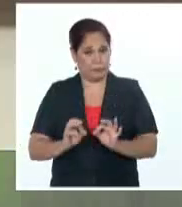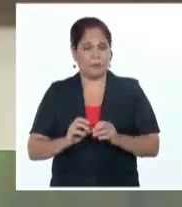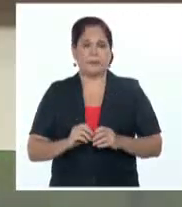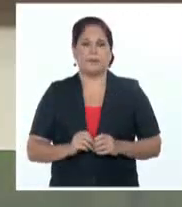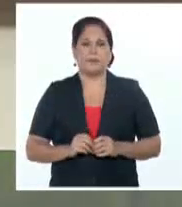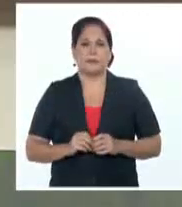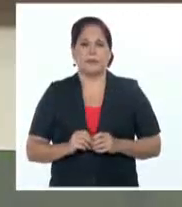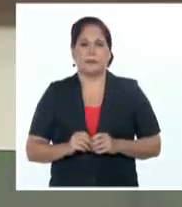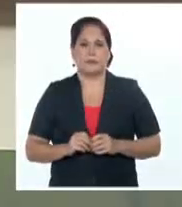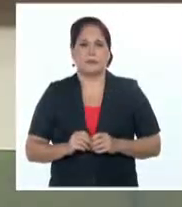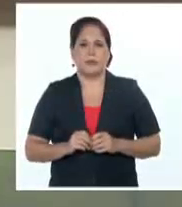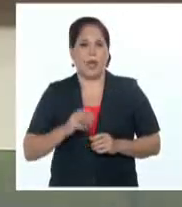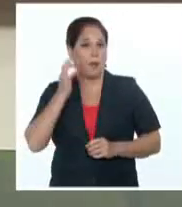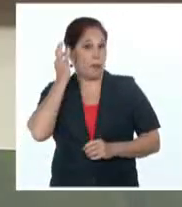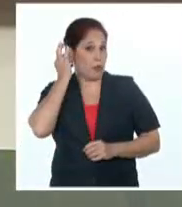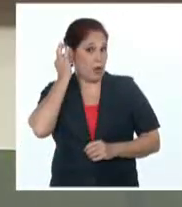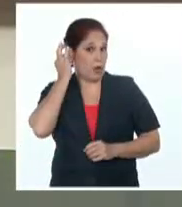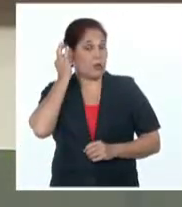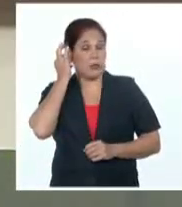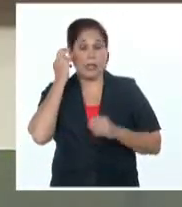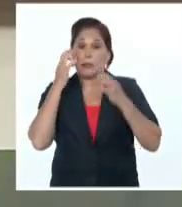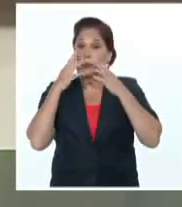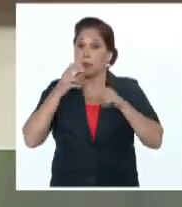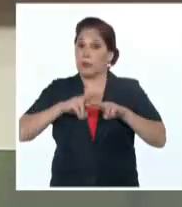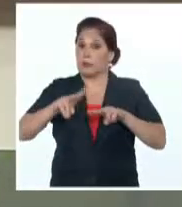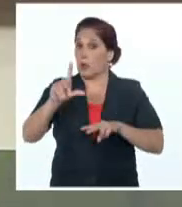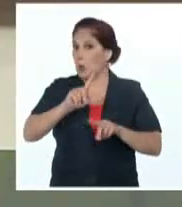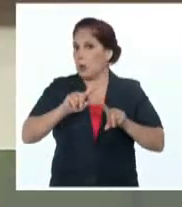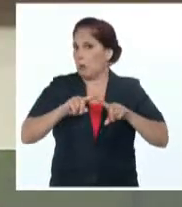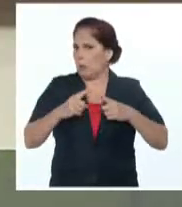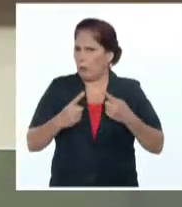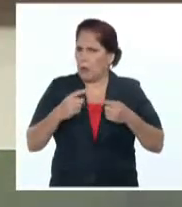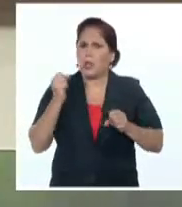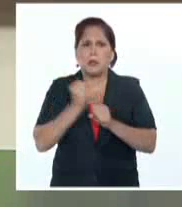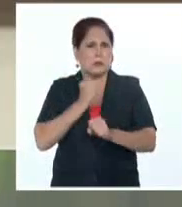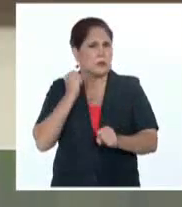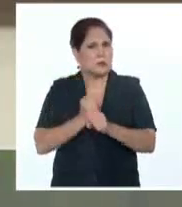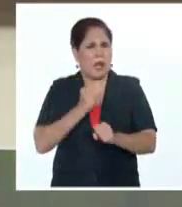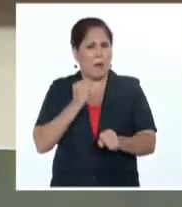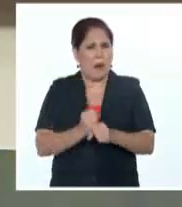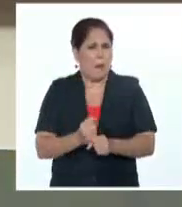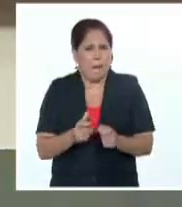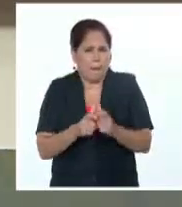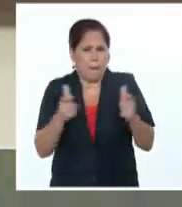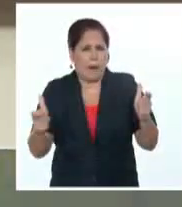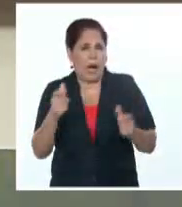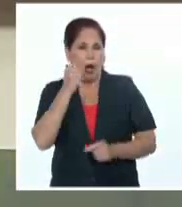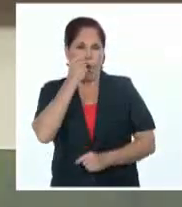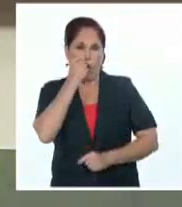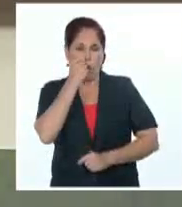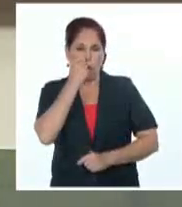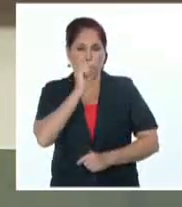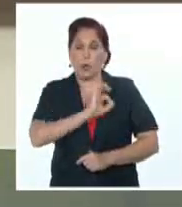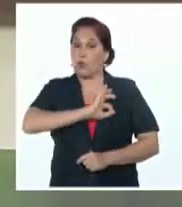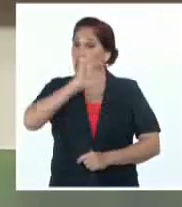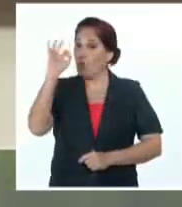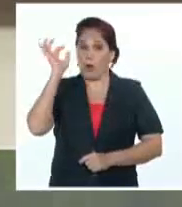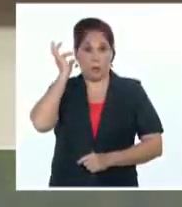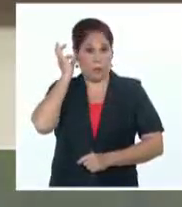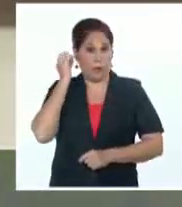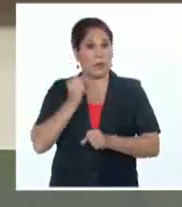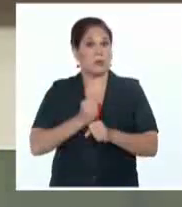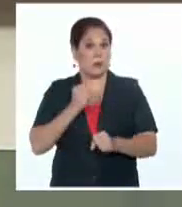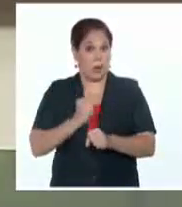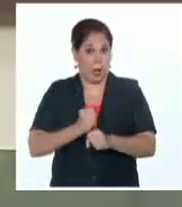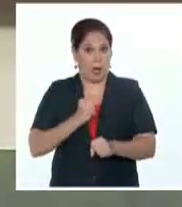Gilma Pérez gana popularidad entre los holguineros al desempeñar un oficio donde mayormente se han desarrollado, digamos que los hombres. Ella